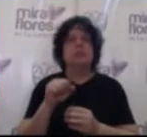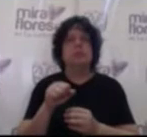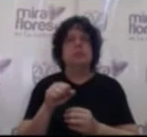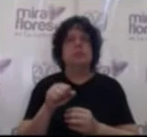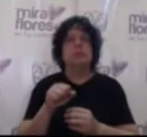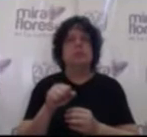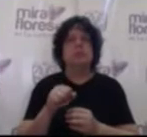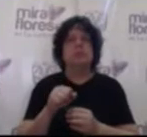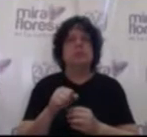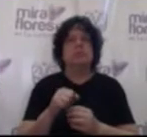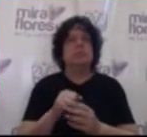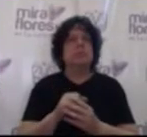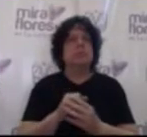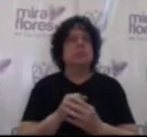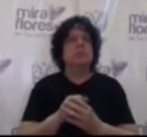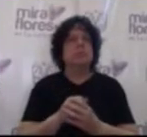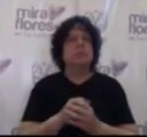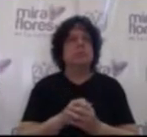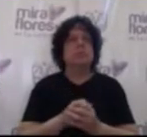Muy bien.